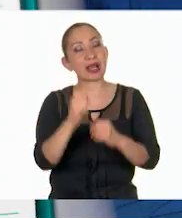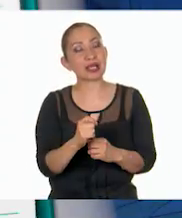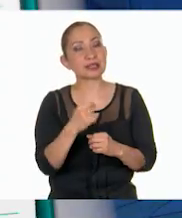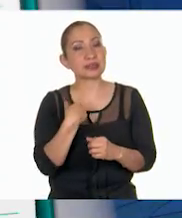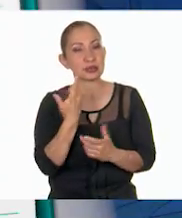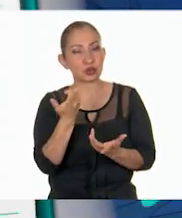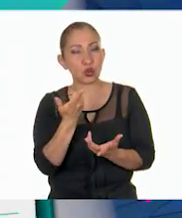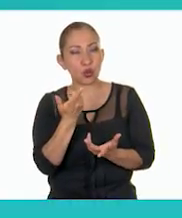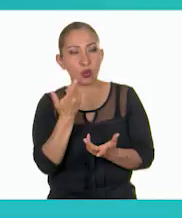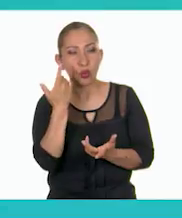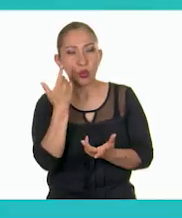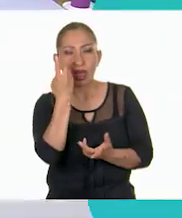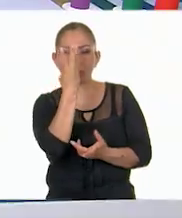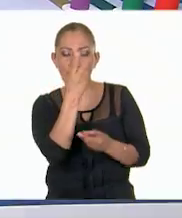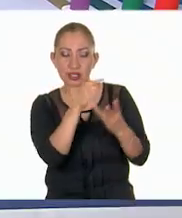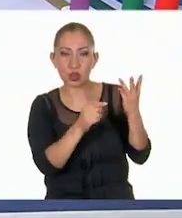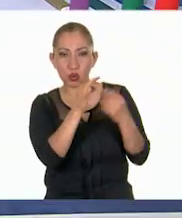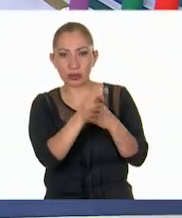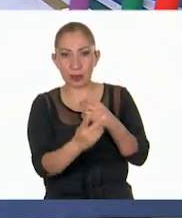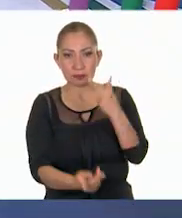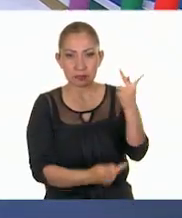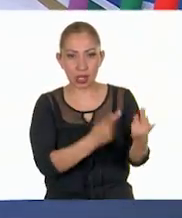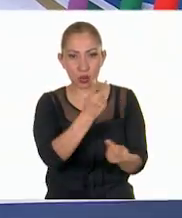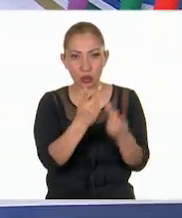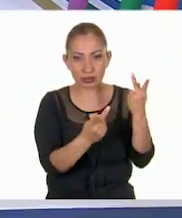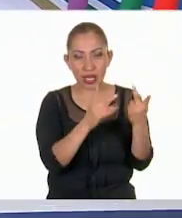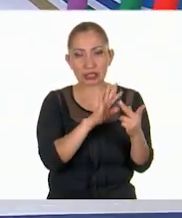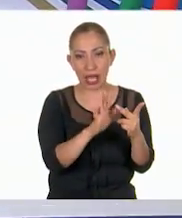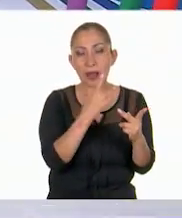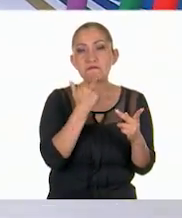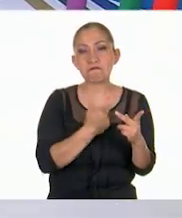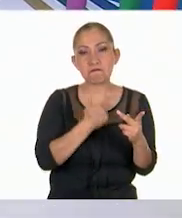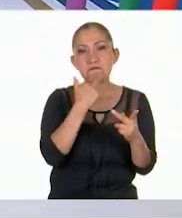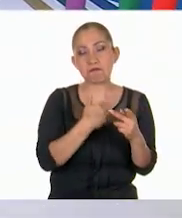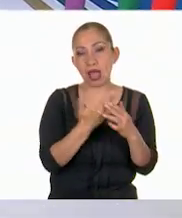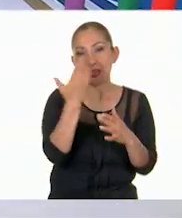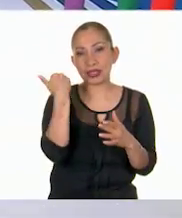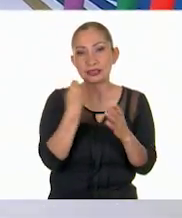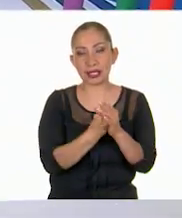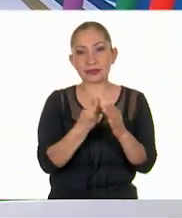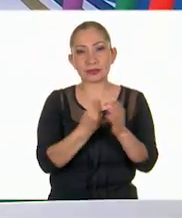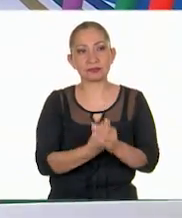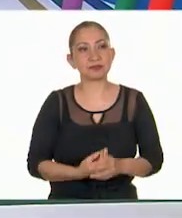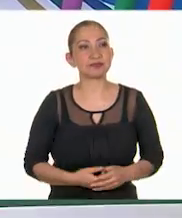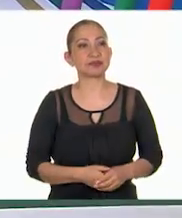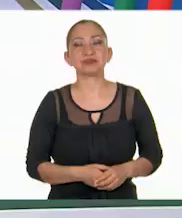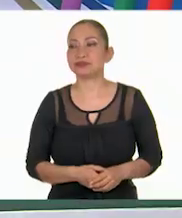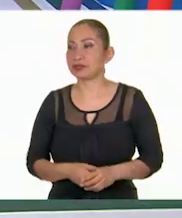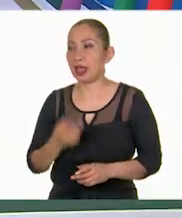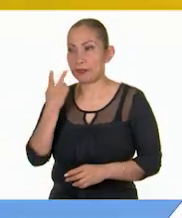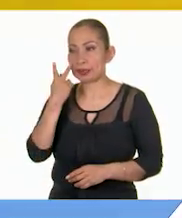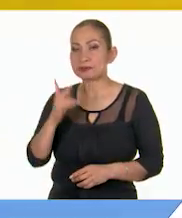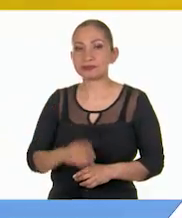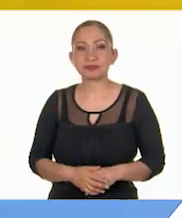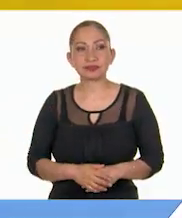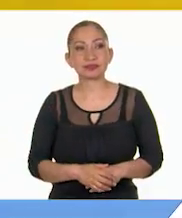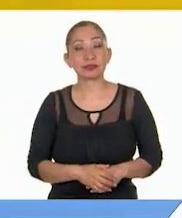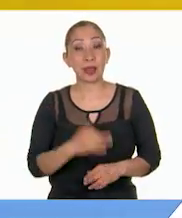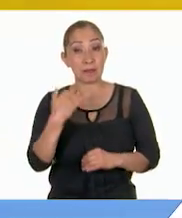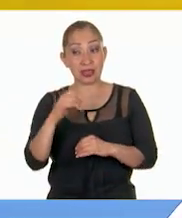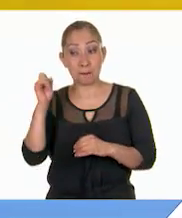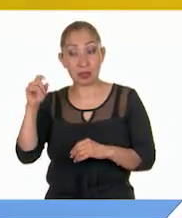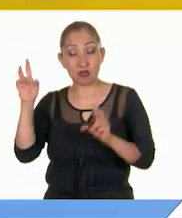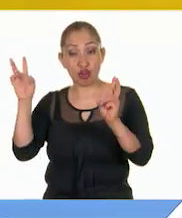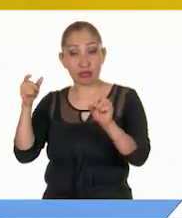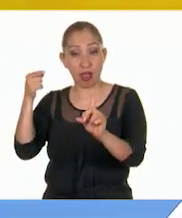te realizaré 3 últimas preguntas que ya me respondiste en otra clase. A ver, mientras sea sobre